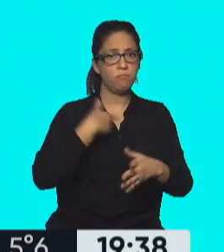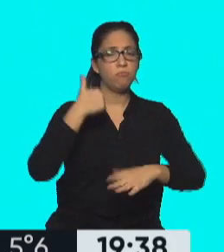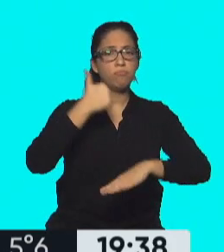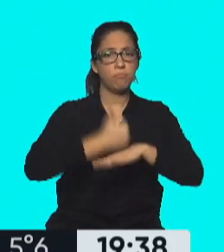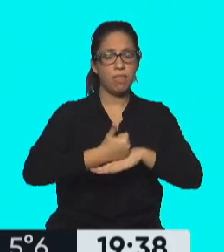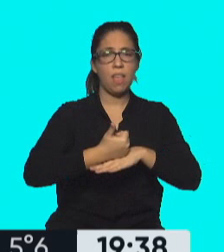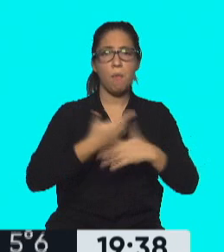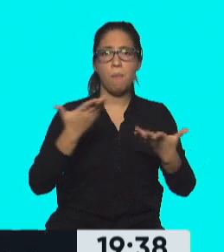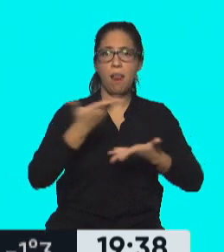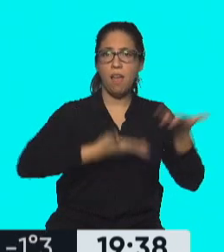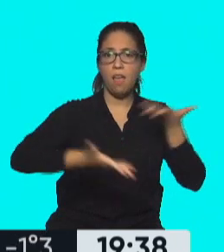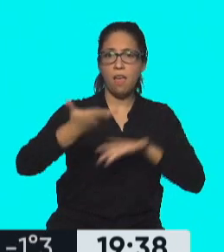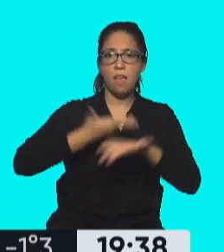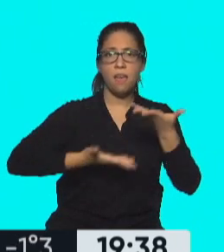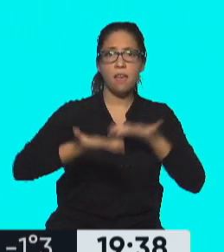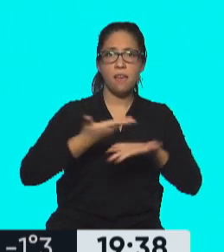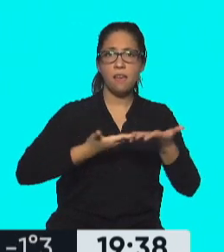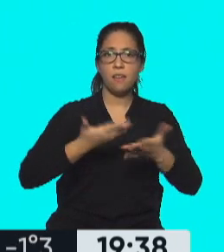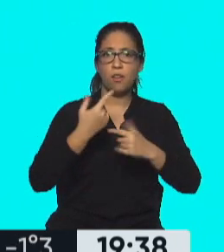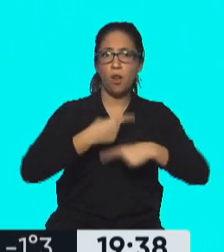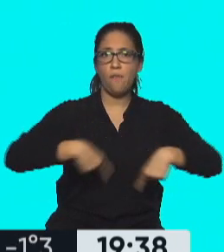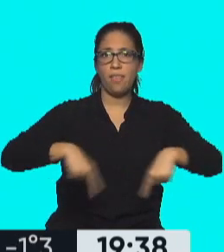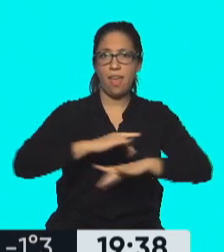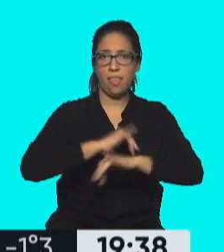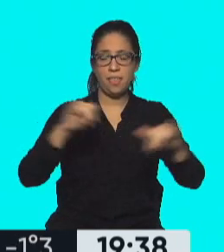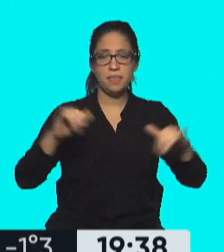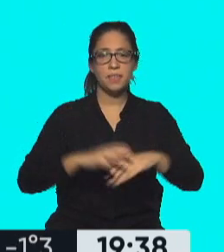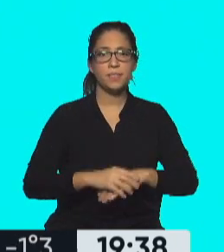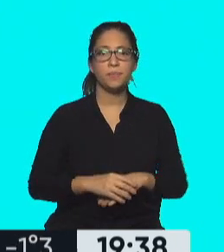Sociedad de Pediatría, que va a estar dispuesto a colaborar con ustedes. Con todo gusto, doctor. Muchas gracias.